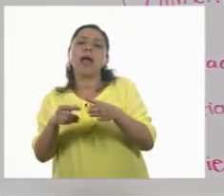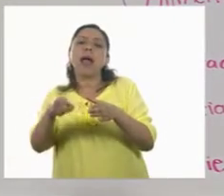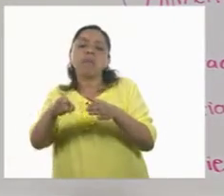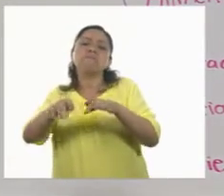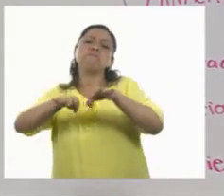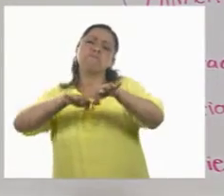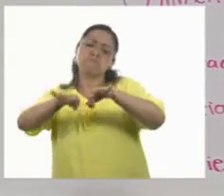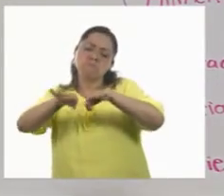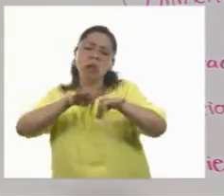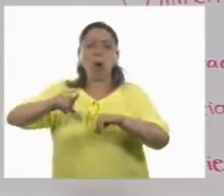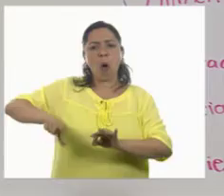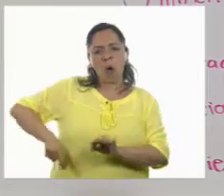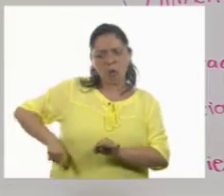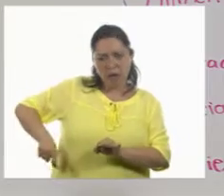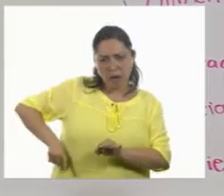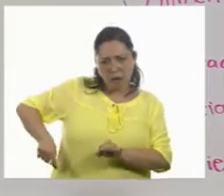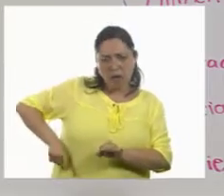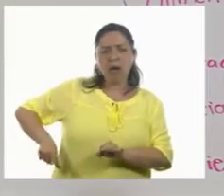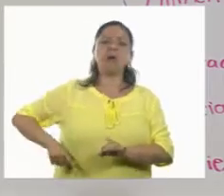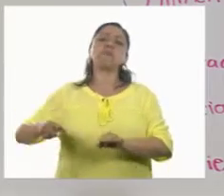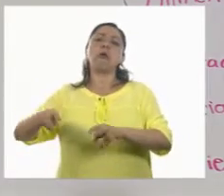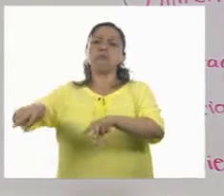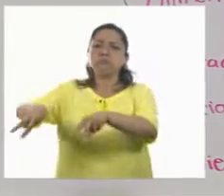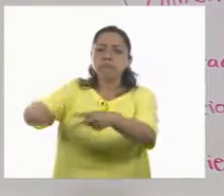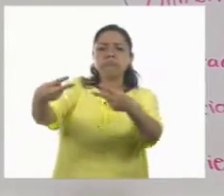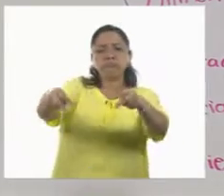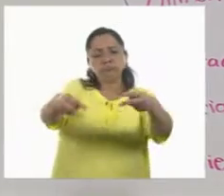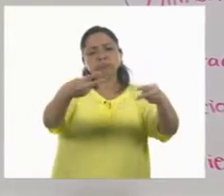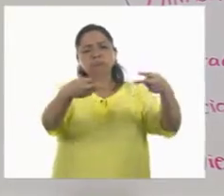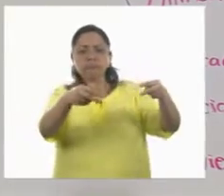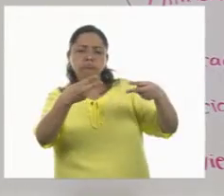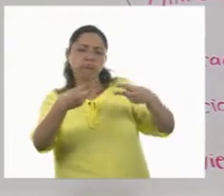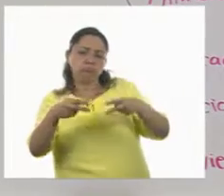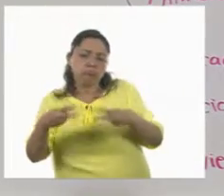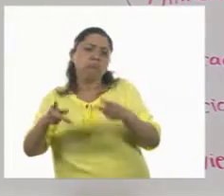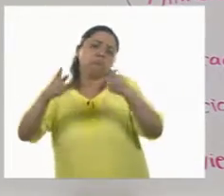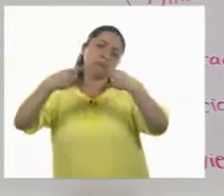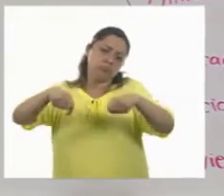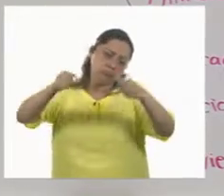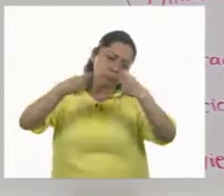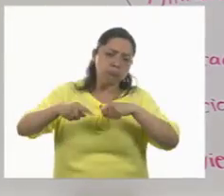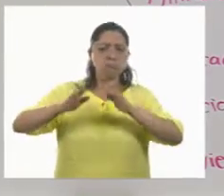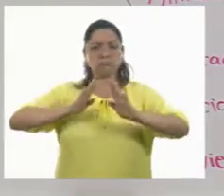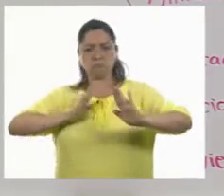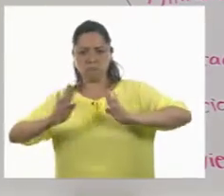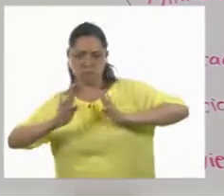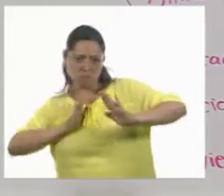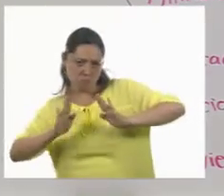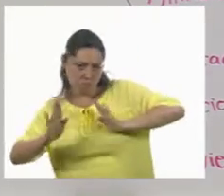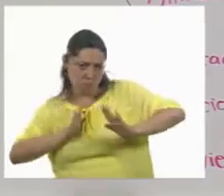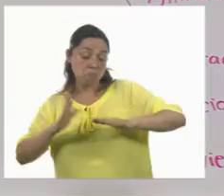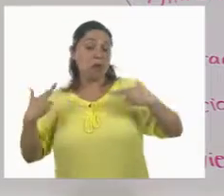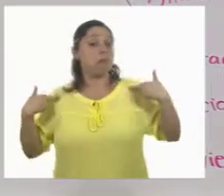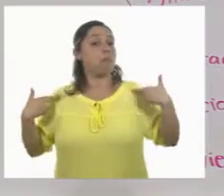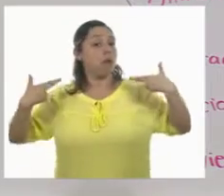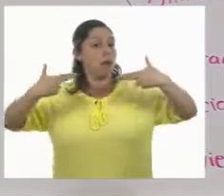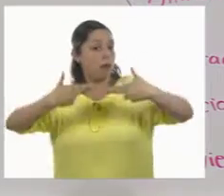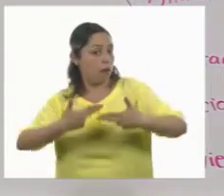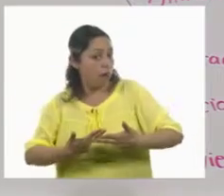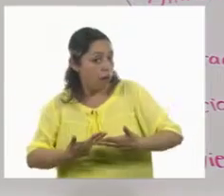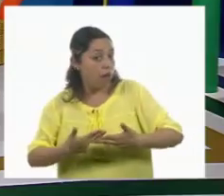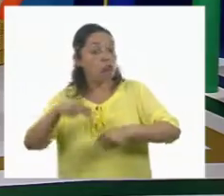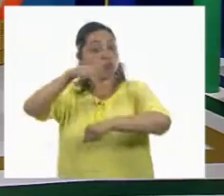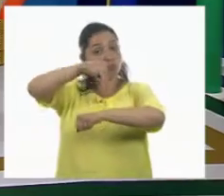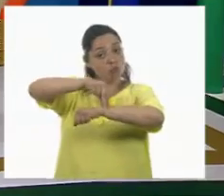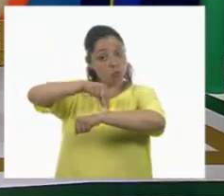empleados públicos, comerciantes, tenderos, militares, profesores,